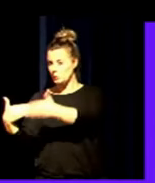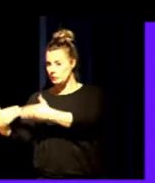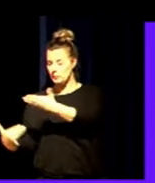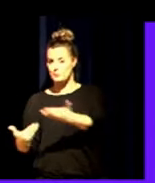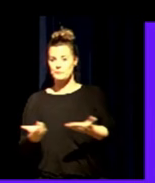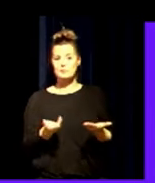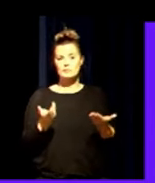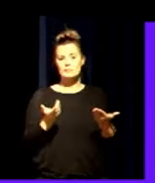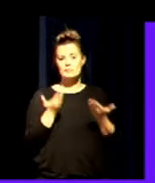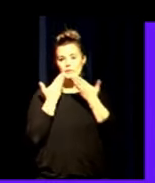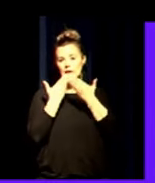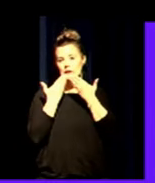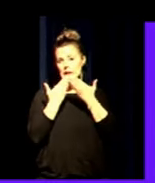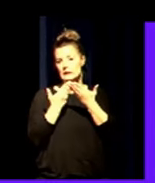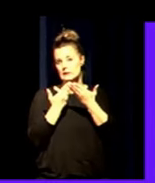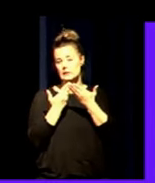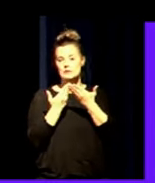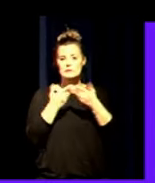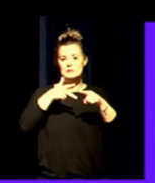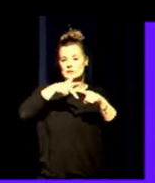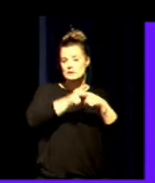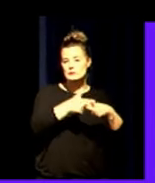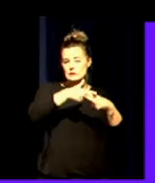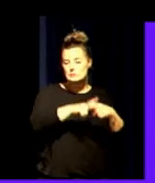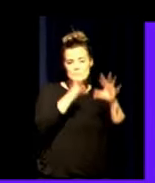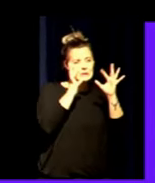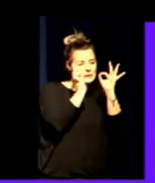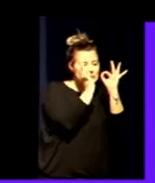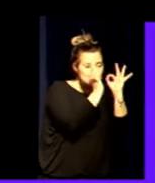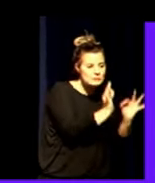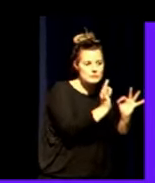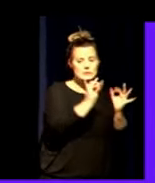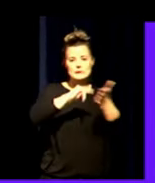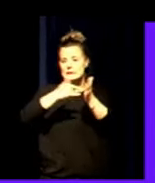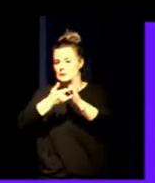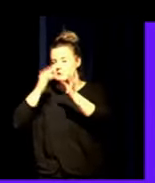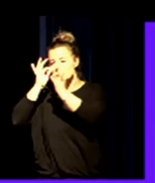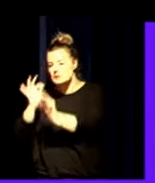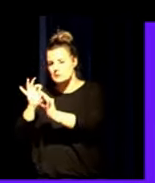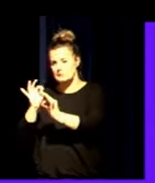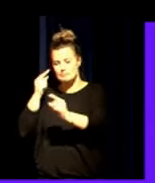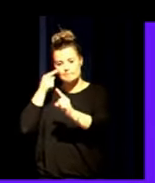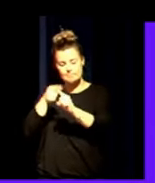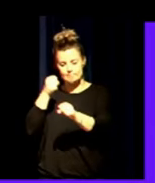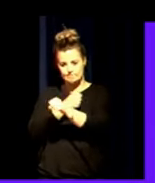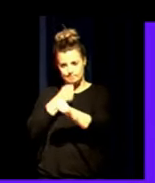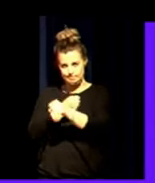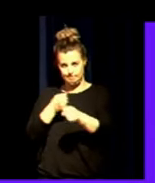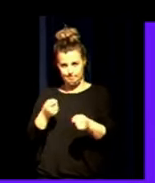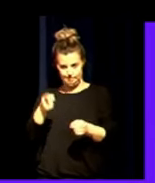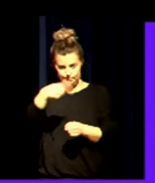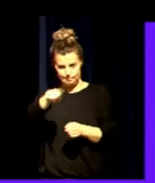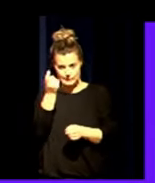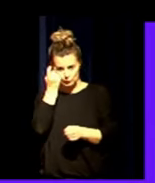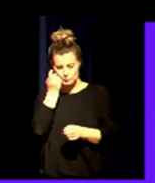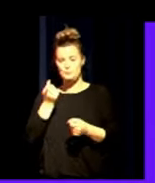con herramientas específicas y con técnicas específicas para trabajar con ellos. Las estructuras